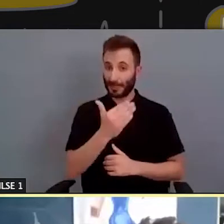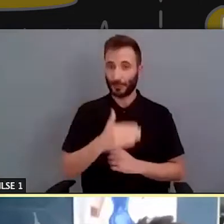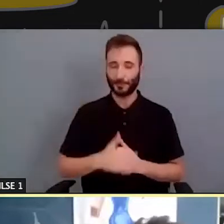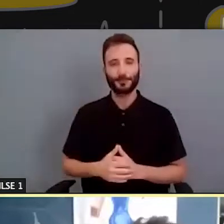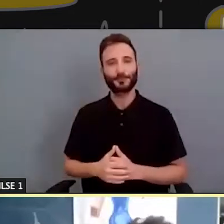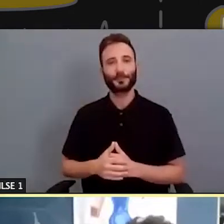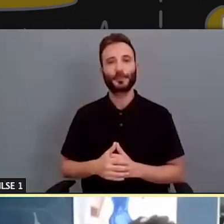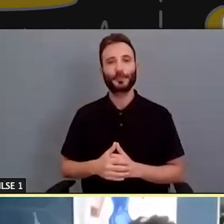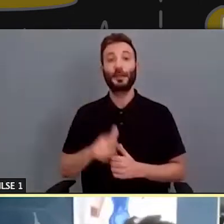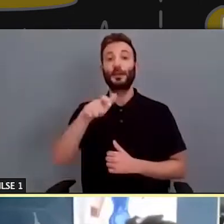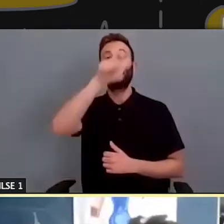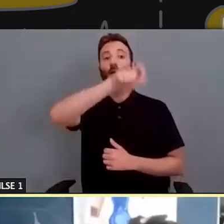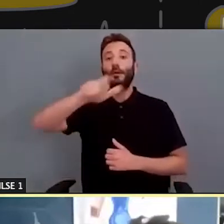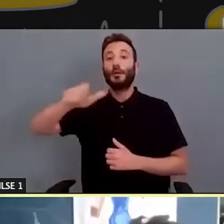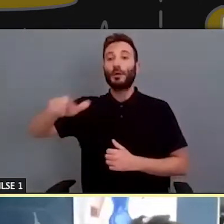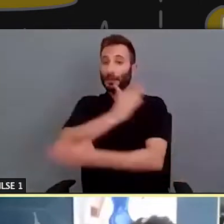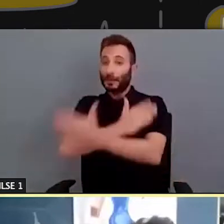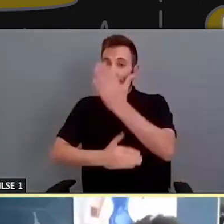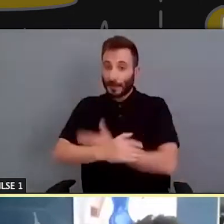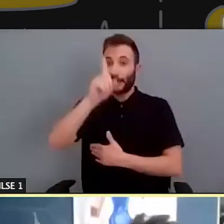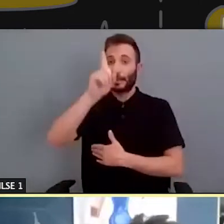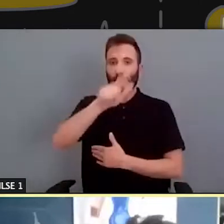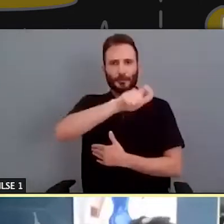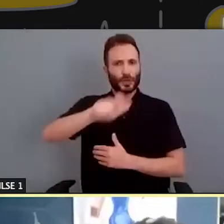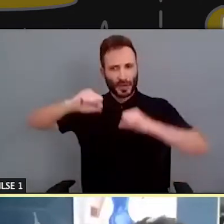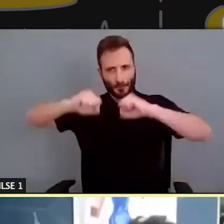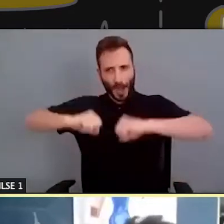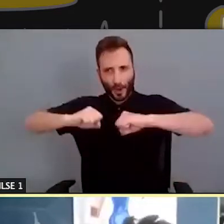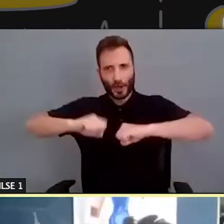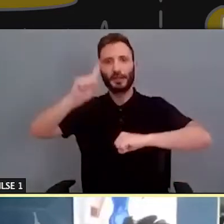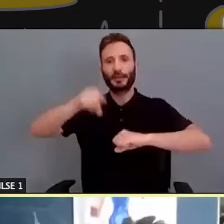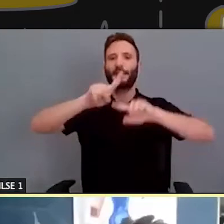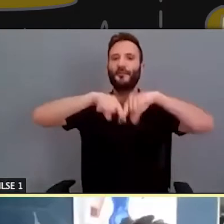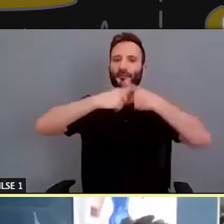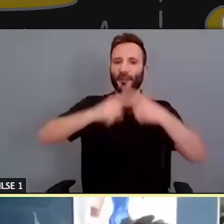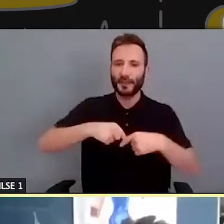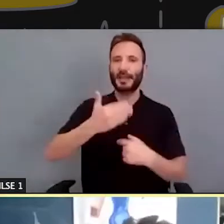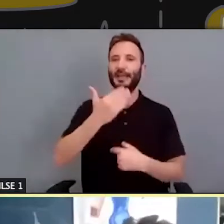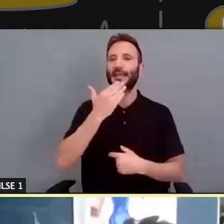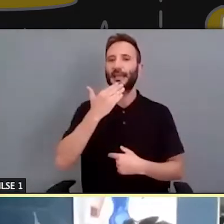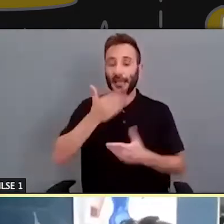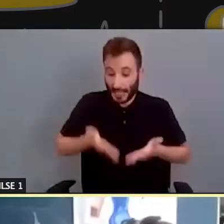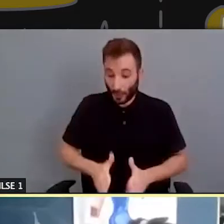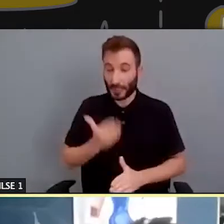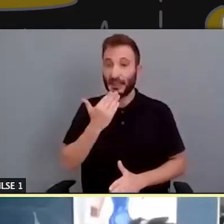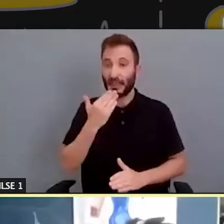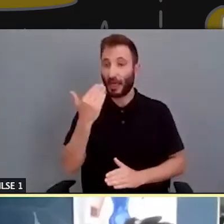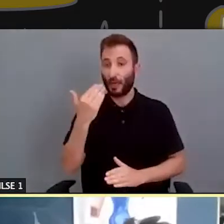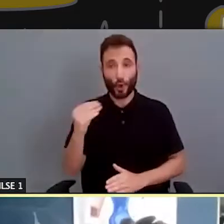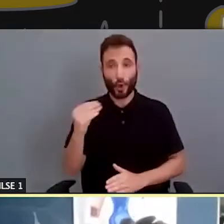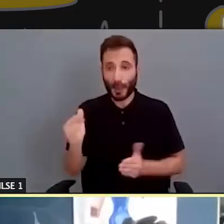Las personas con discapacidad y los mayores, las familias con niños de corta edad, con niños pequeños, cualquiera